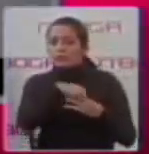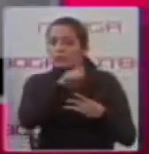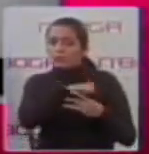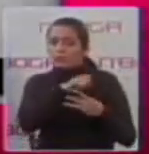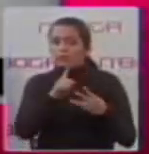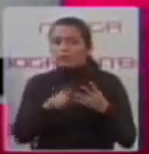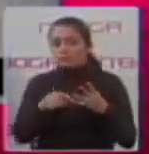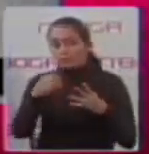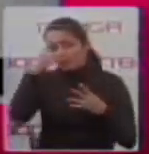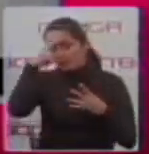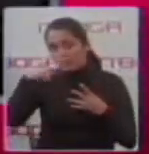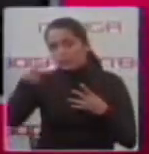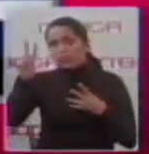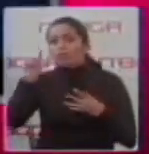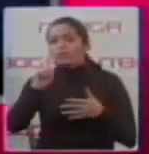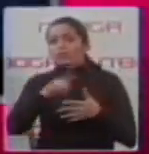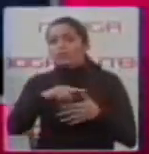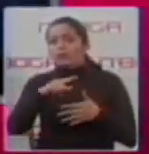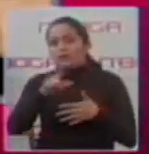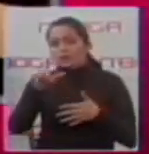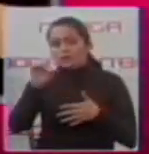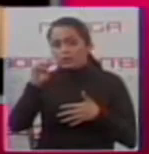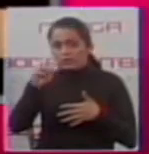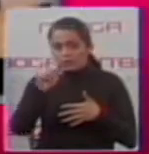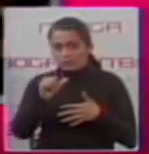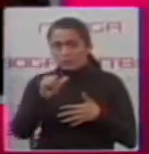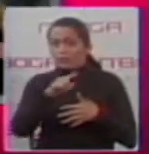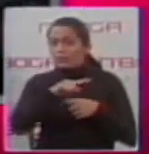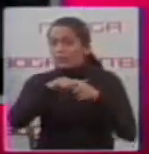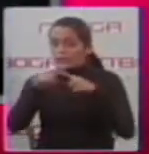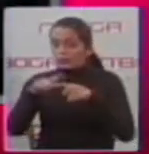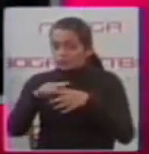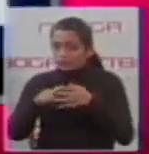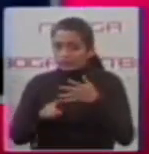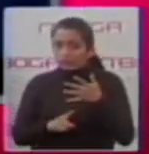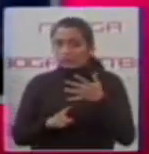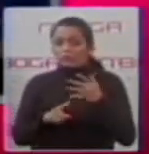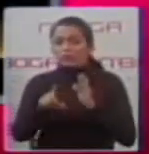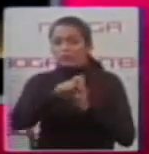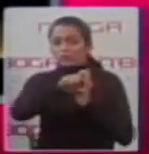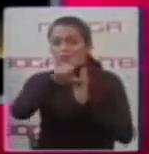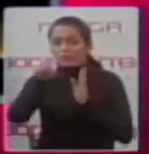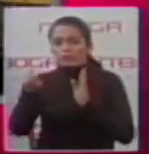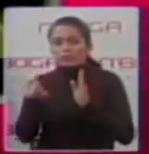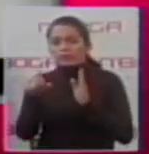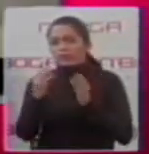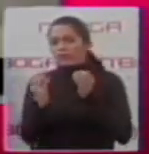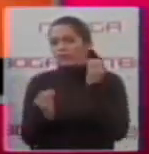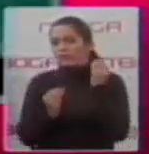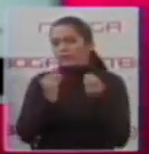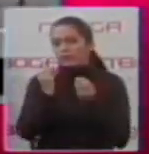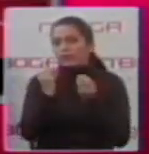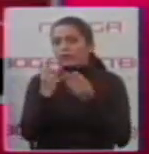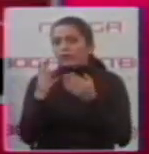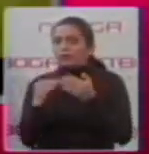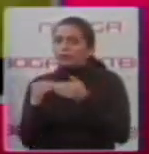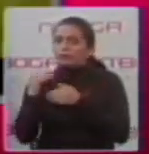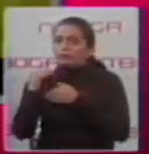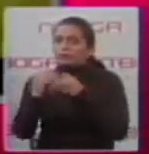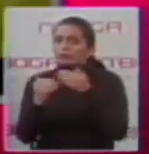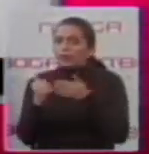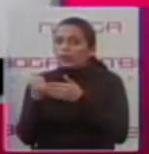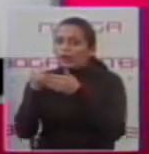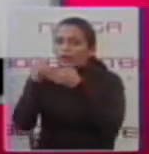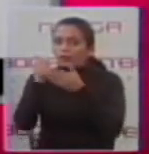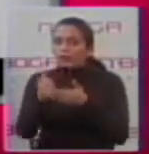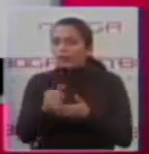México y en Lima. Y la idea del instituto es formar la siguiente generación de líderes en